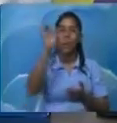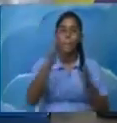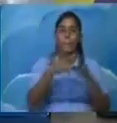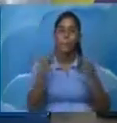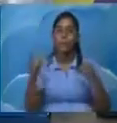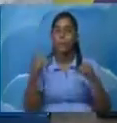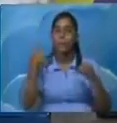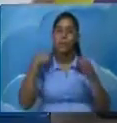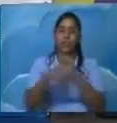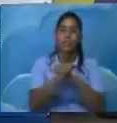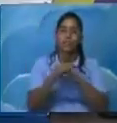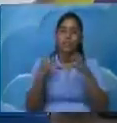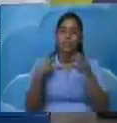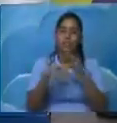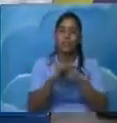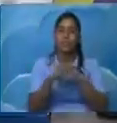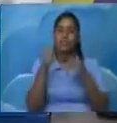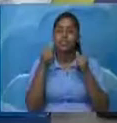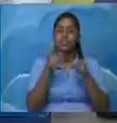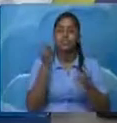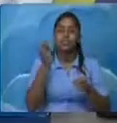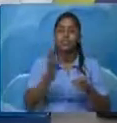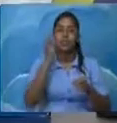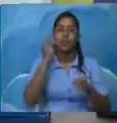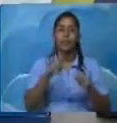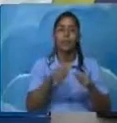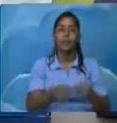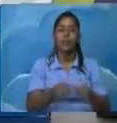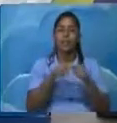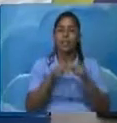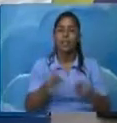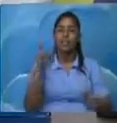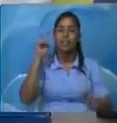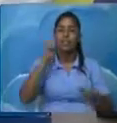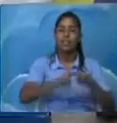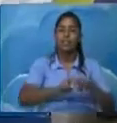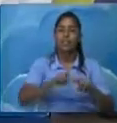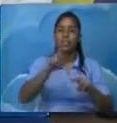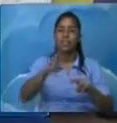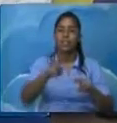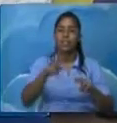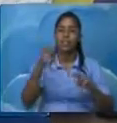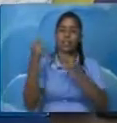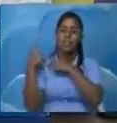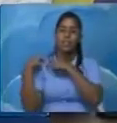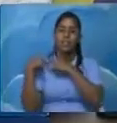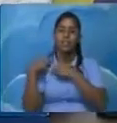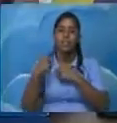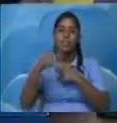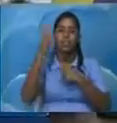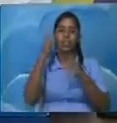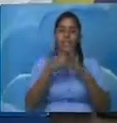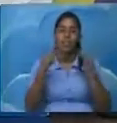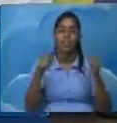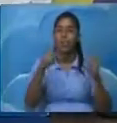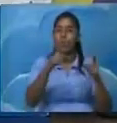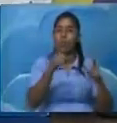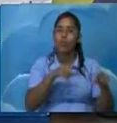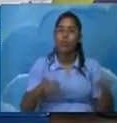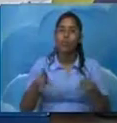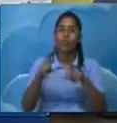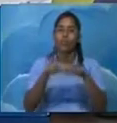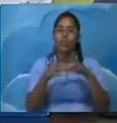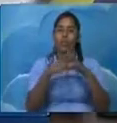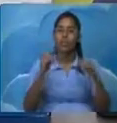alcaldes pasan de largo y ahí queda Saturnino sentado el en gran su jefe. Santo trono, en un